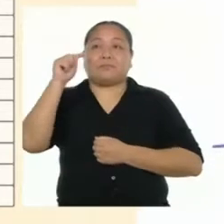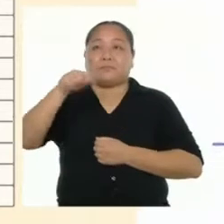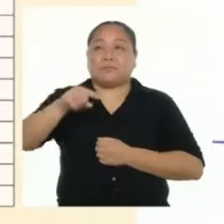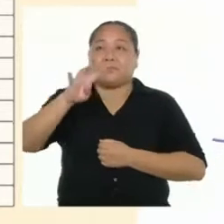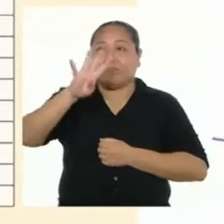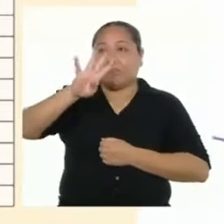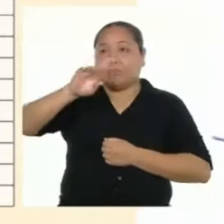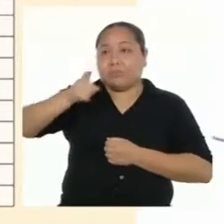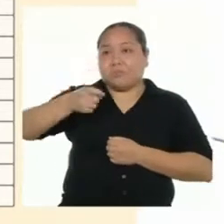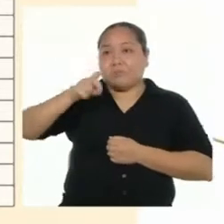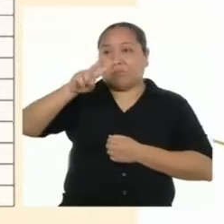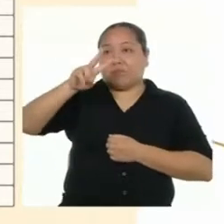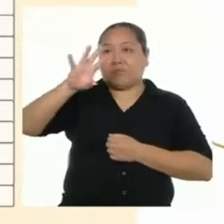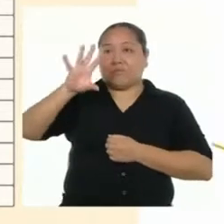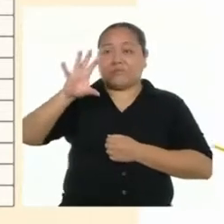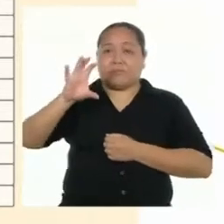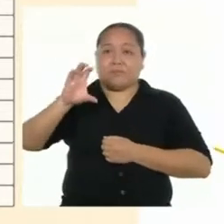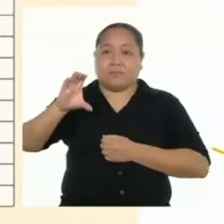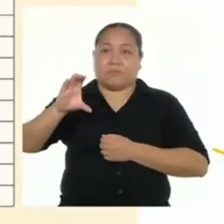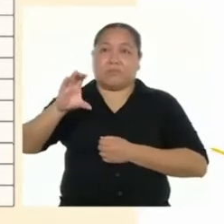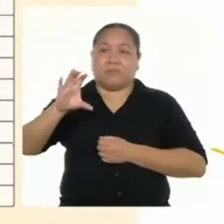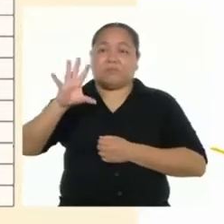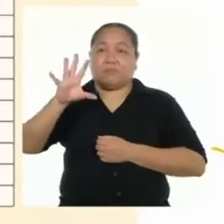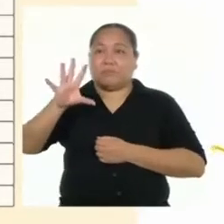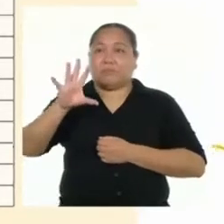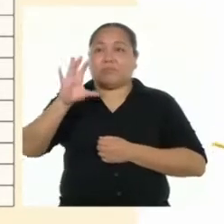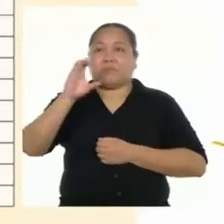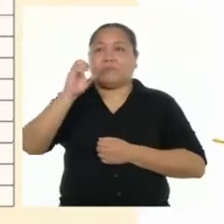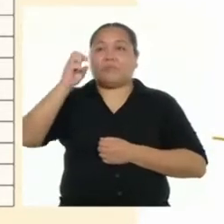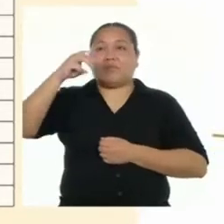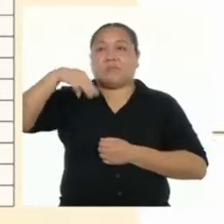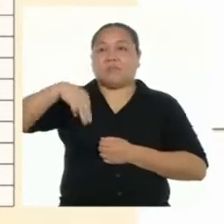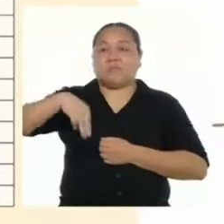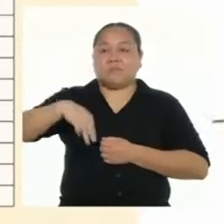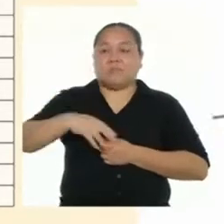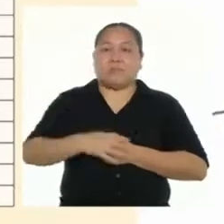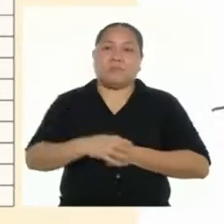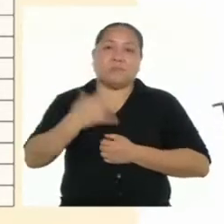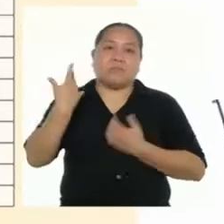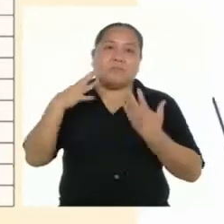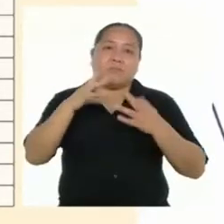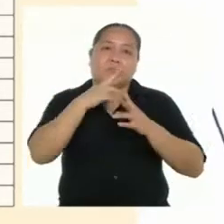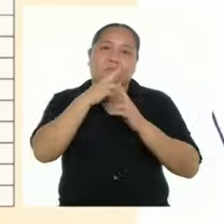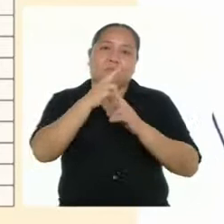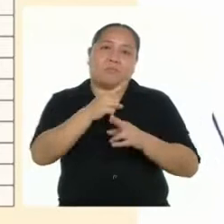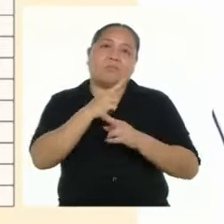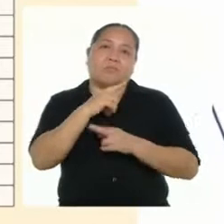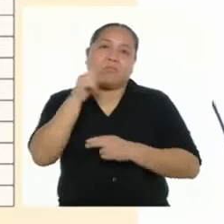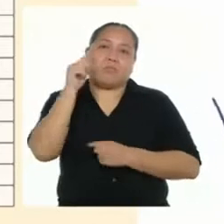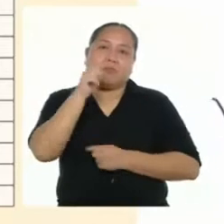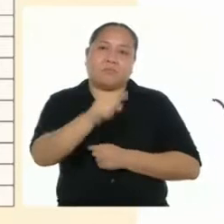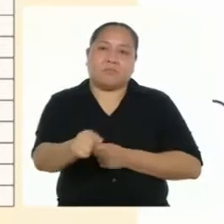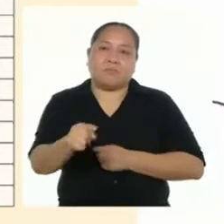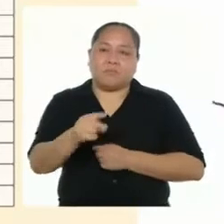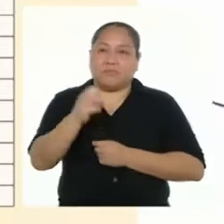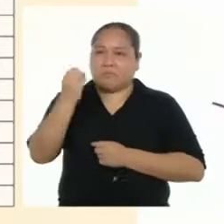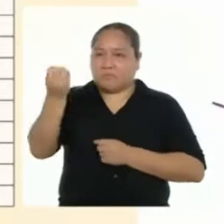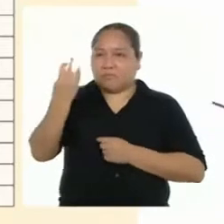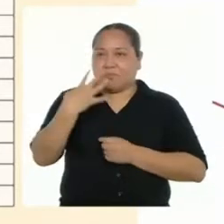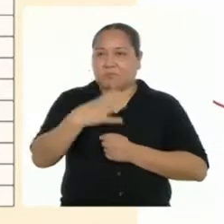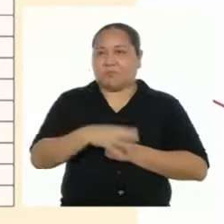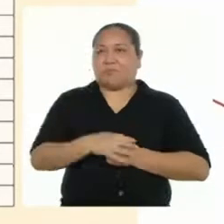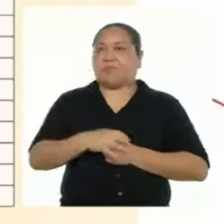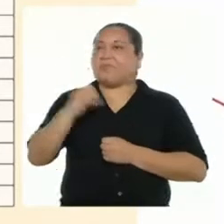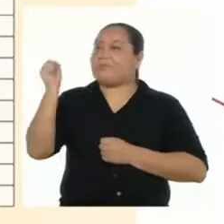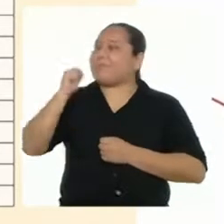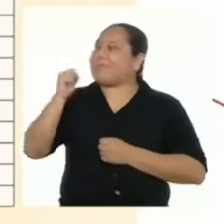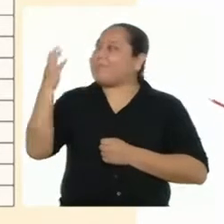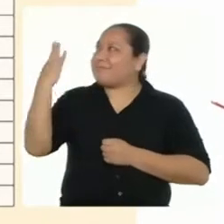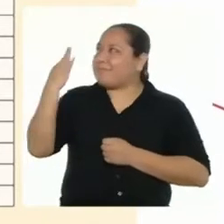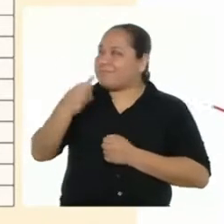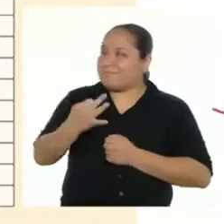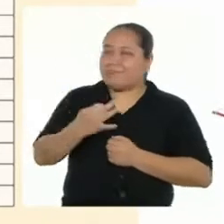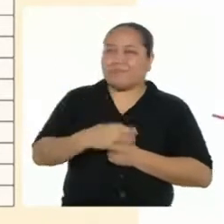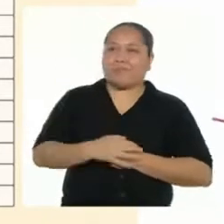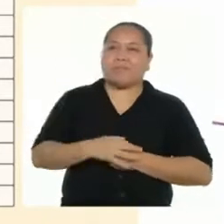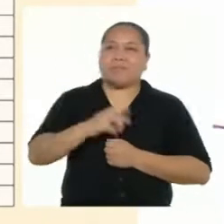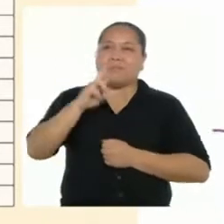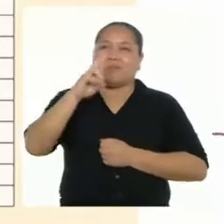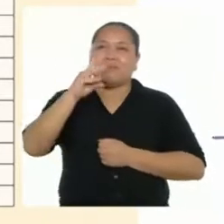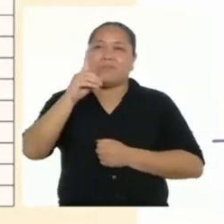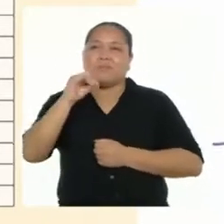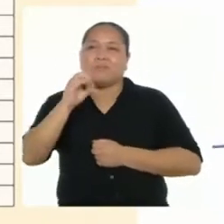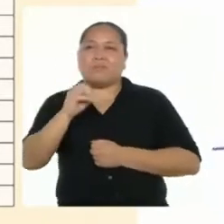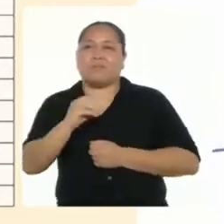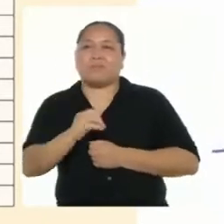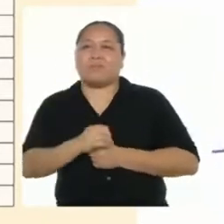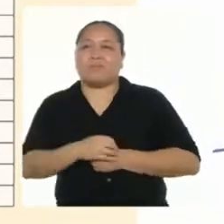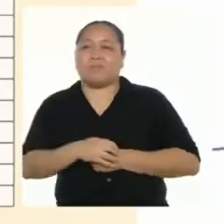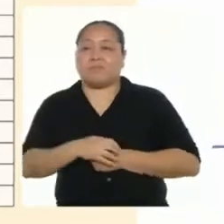finalmente 4,25 centímetros de longitud. Y ya podemos responder a tu conjetura original. Sí, tenía razón. El